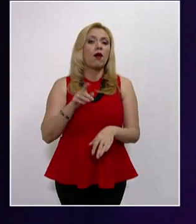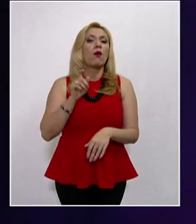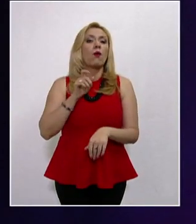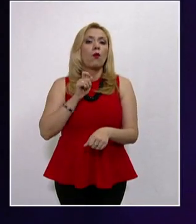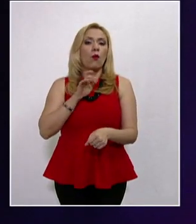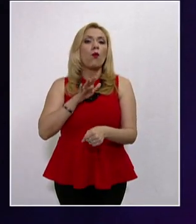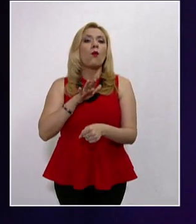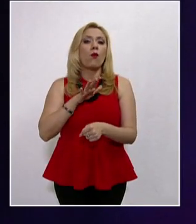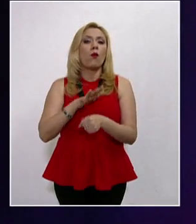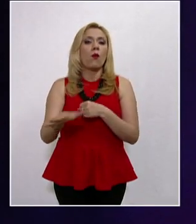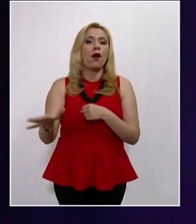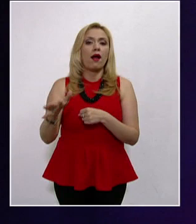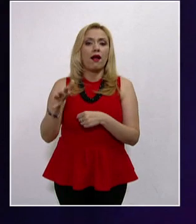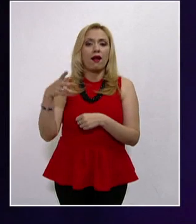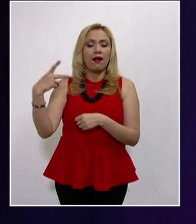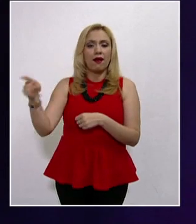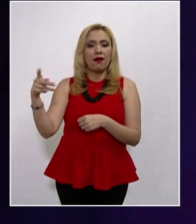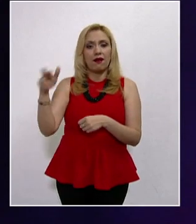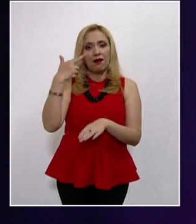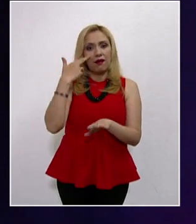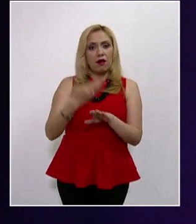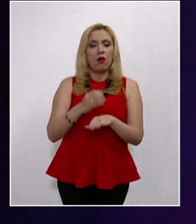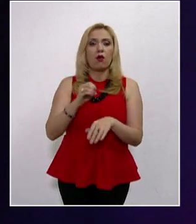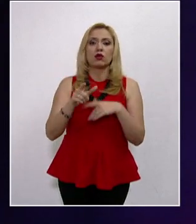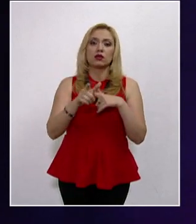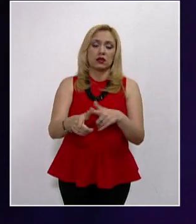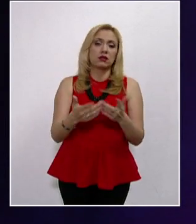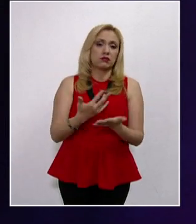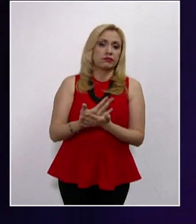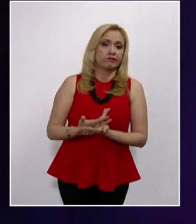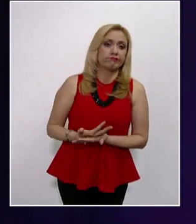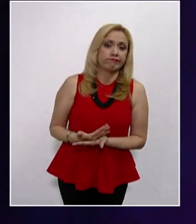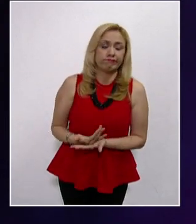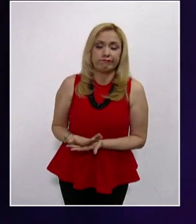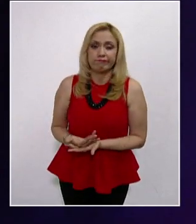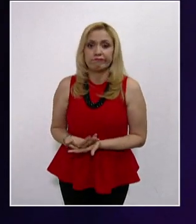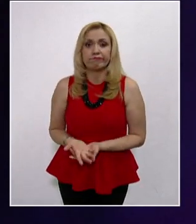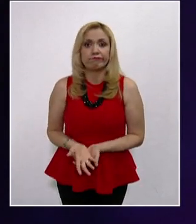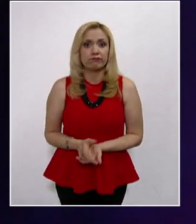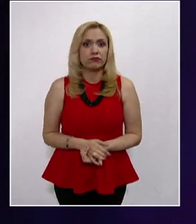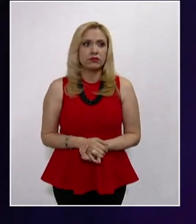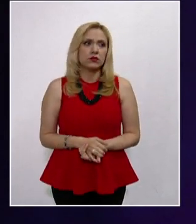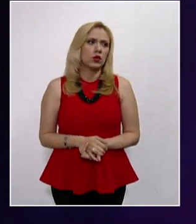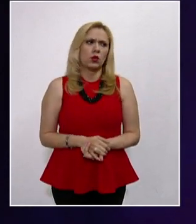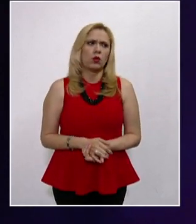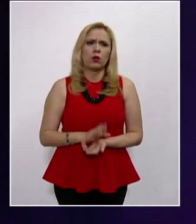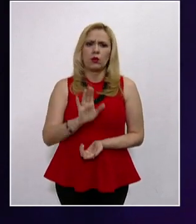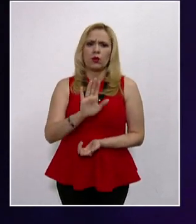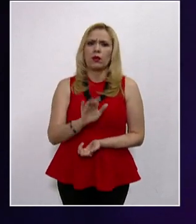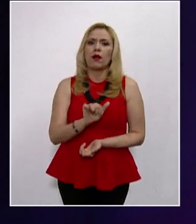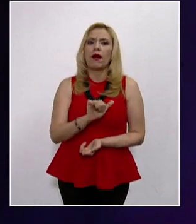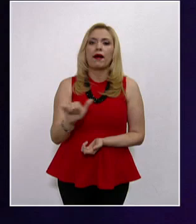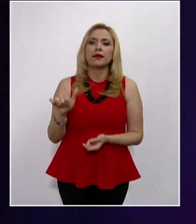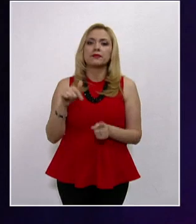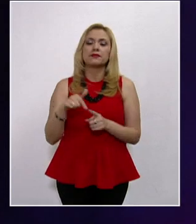Armadas en el combate a la seguridad pública, o seguimos todavía pendientes de esto. No, solamente con relación